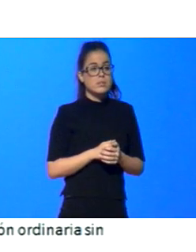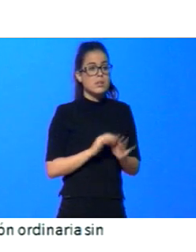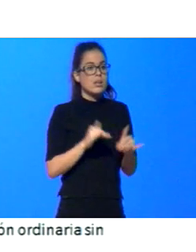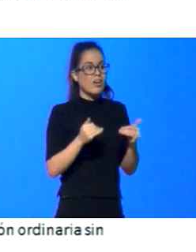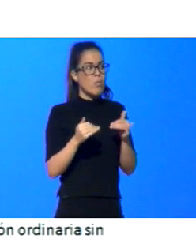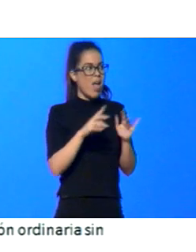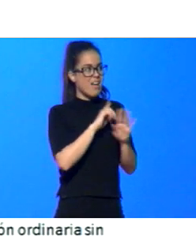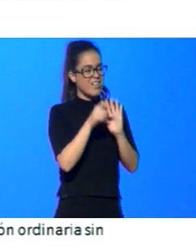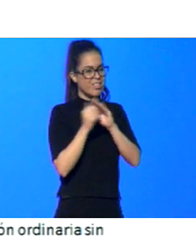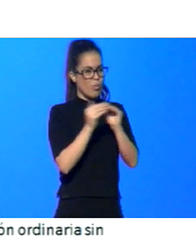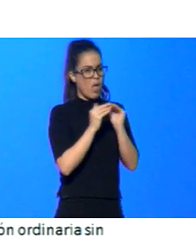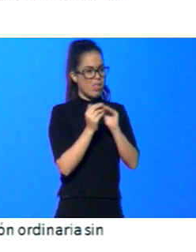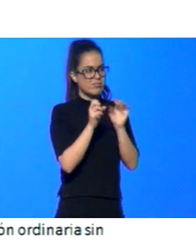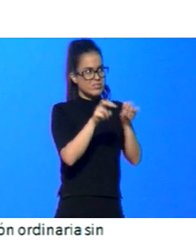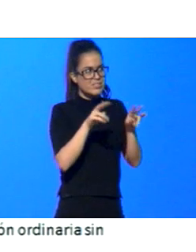igualdad